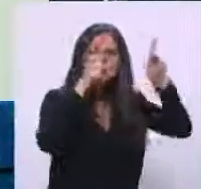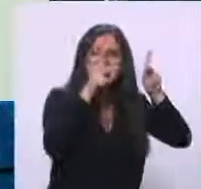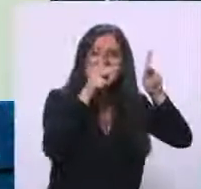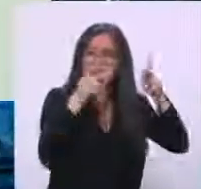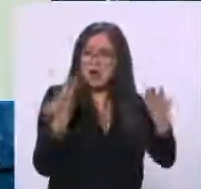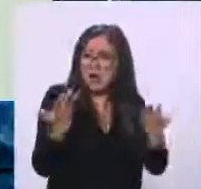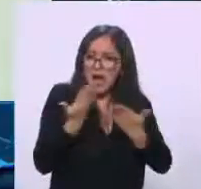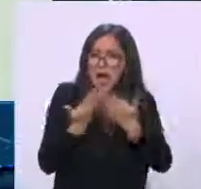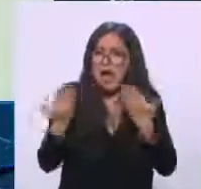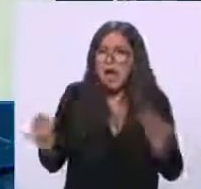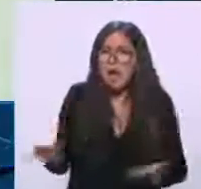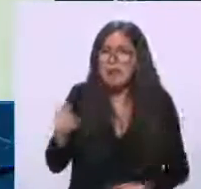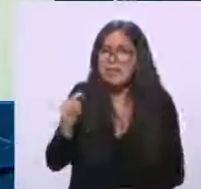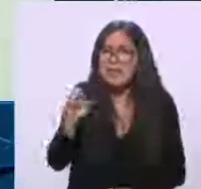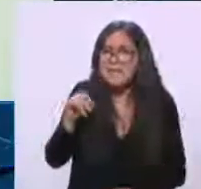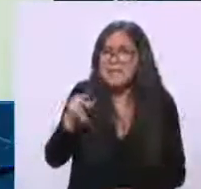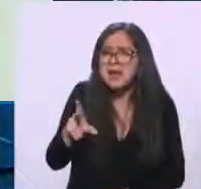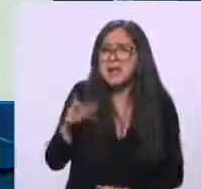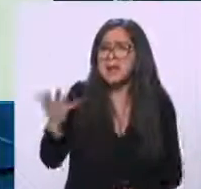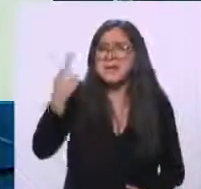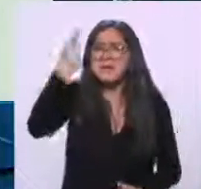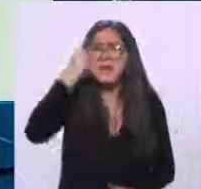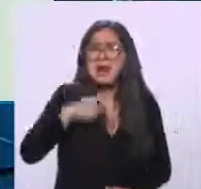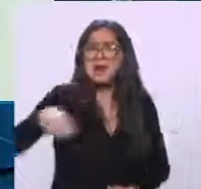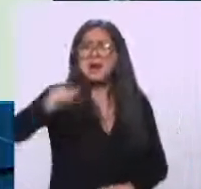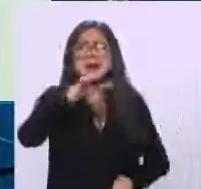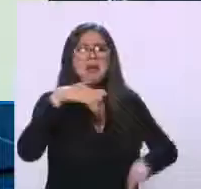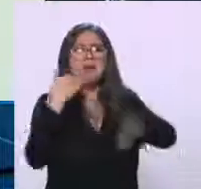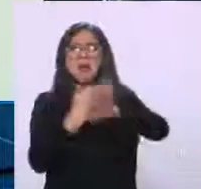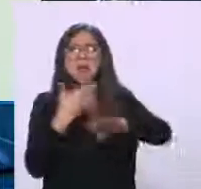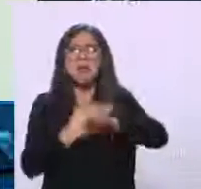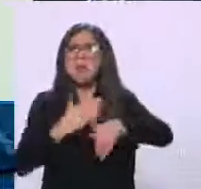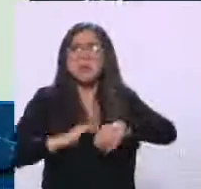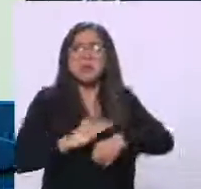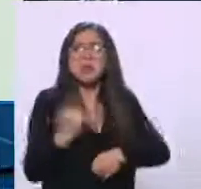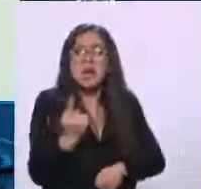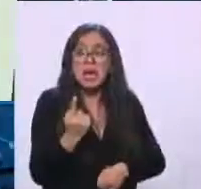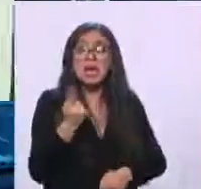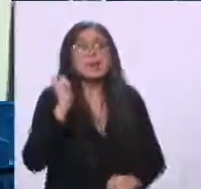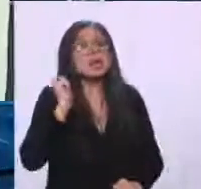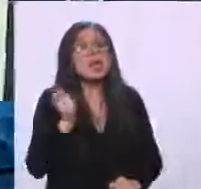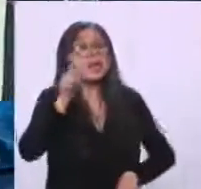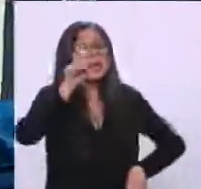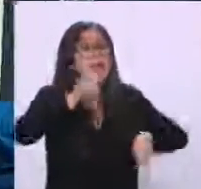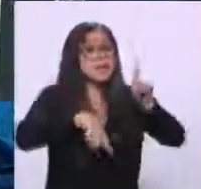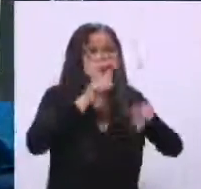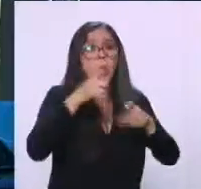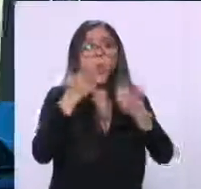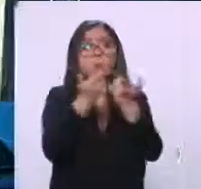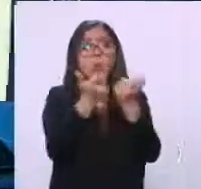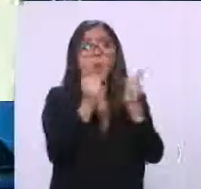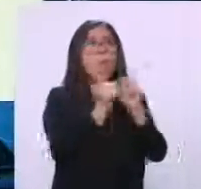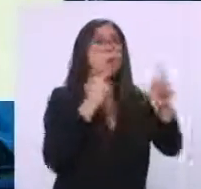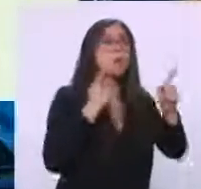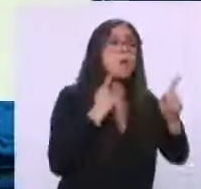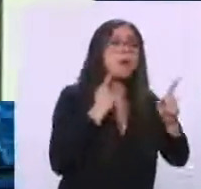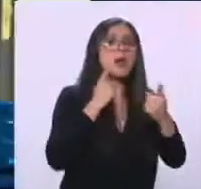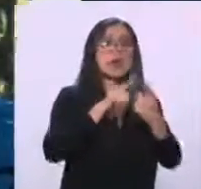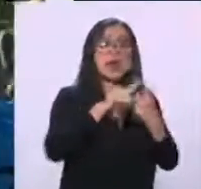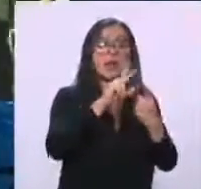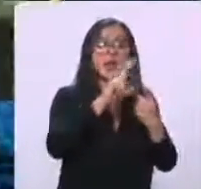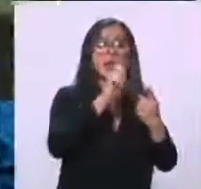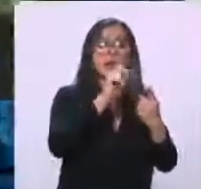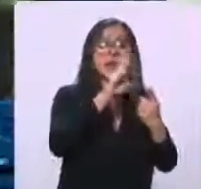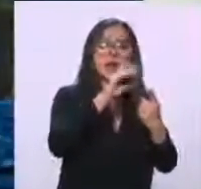para ayudar a Biden o cuál era la idea. Finalmente, gane quien gane, tanto los republicanos como los demócratas